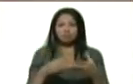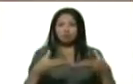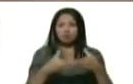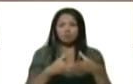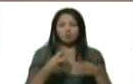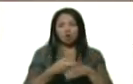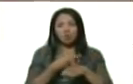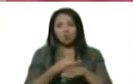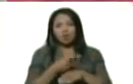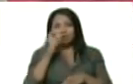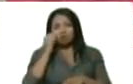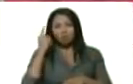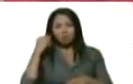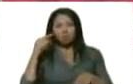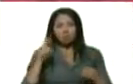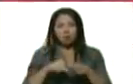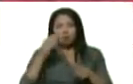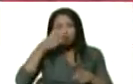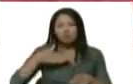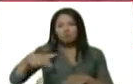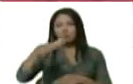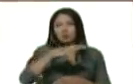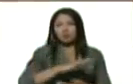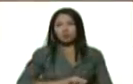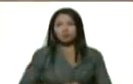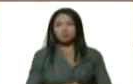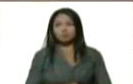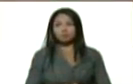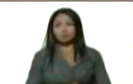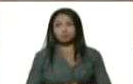gobierno, gobierno, partido, pueblo.